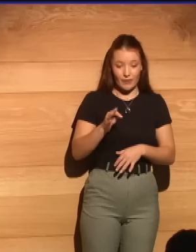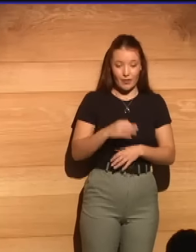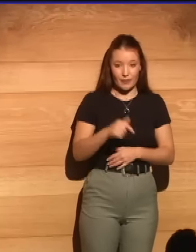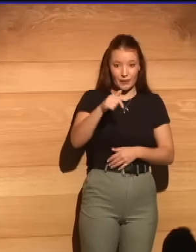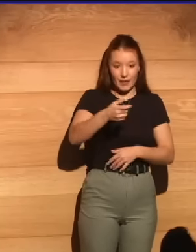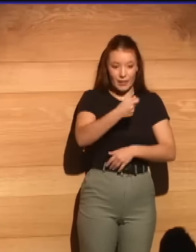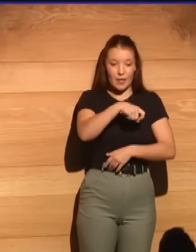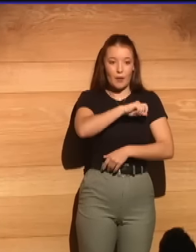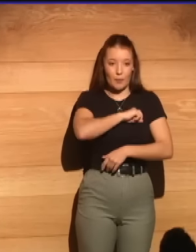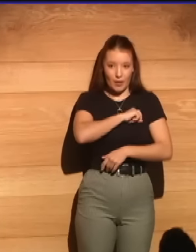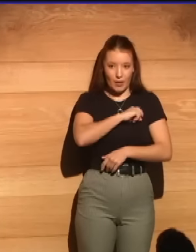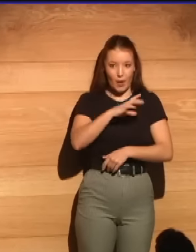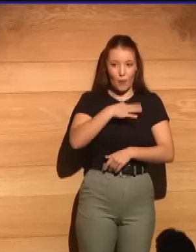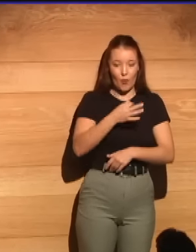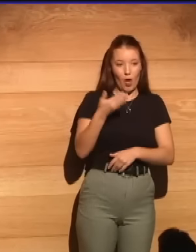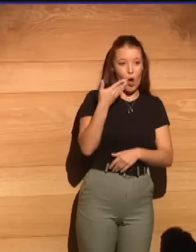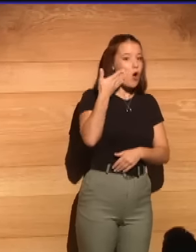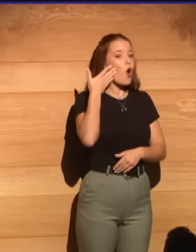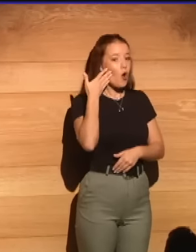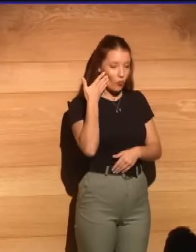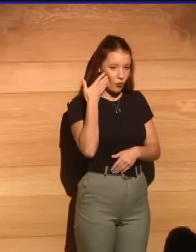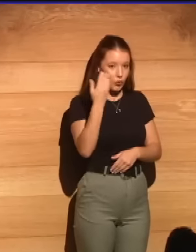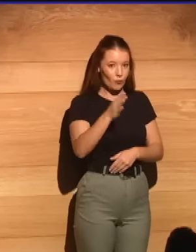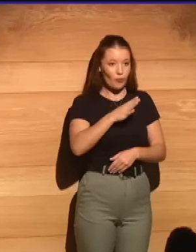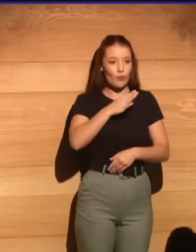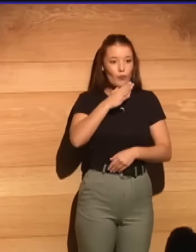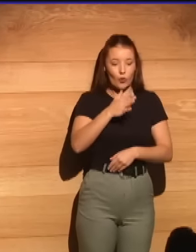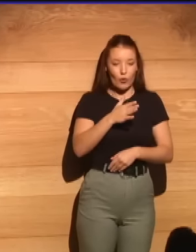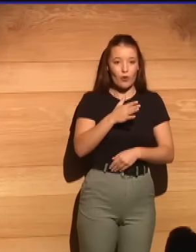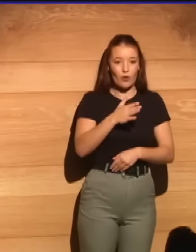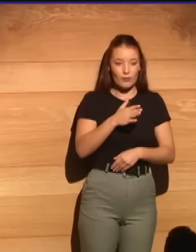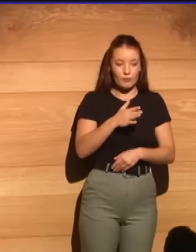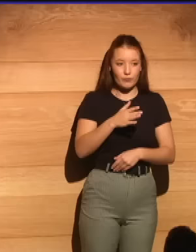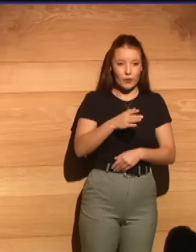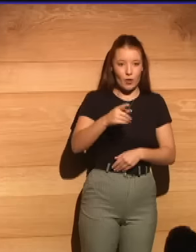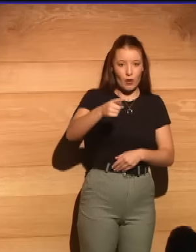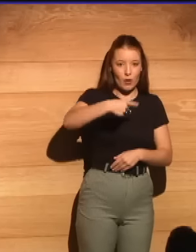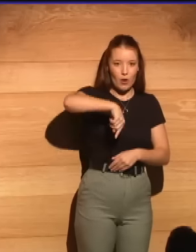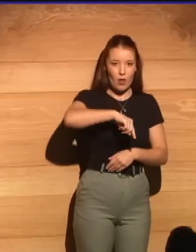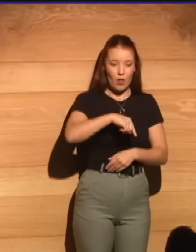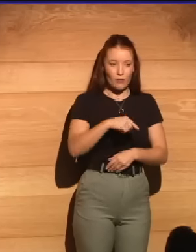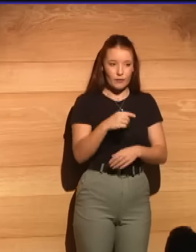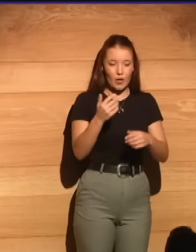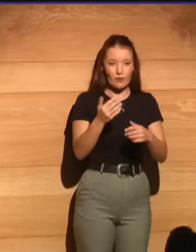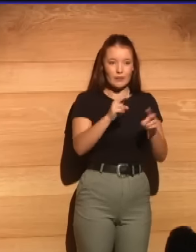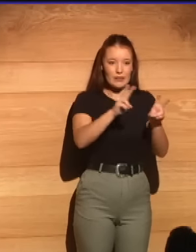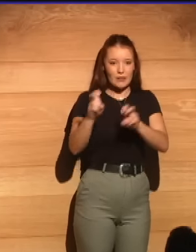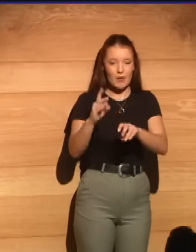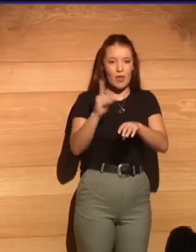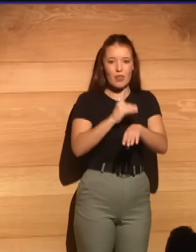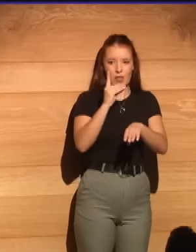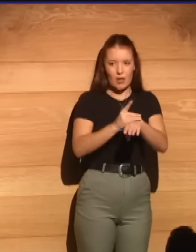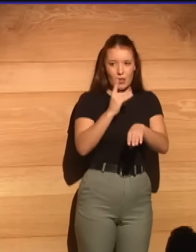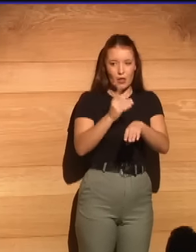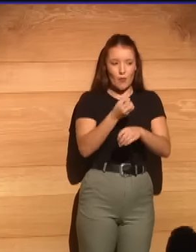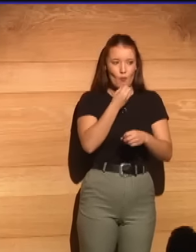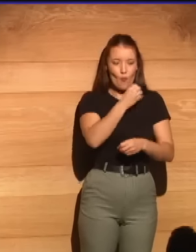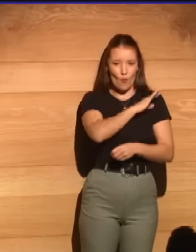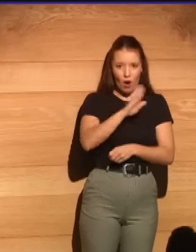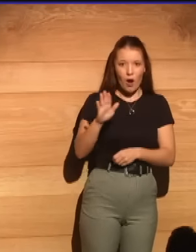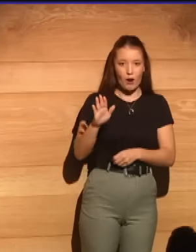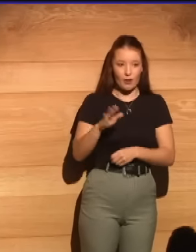esto podemos sacar pecho, porque tenemos unas infraestructuras digitales absolutamente envidiables. Somos los primeros en Europa en fibra óptica.